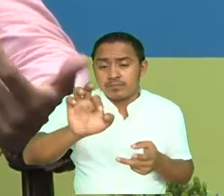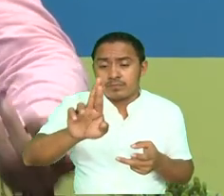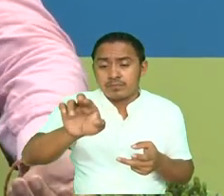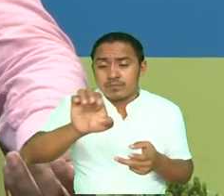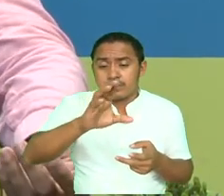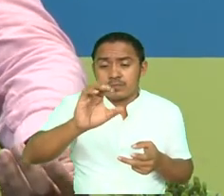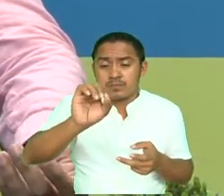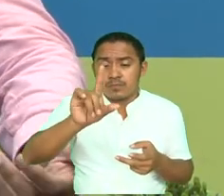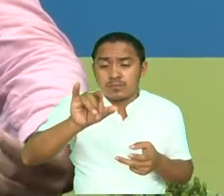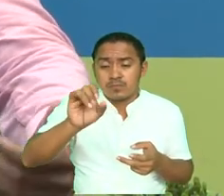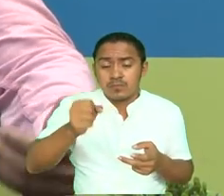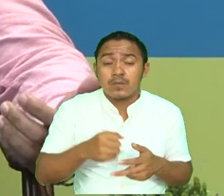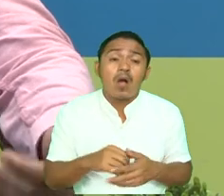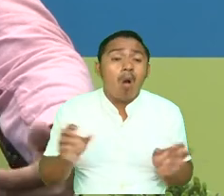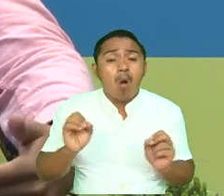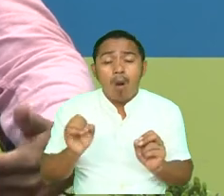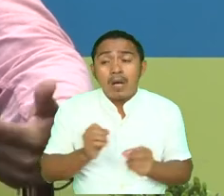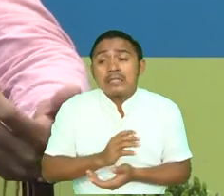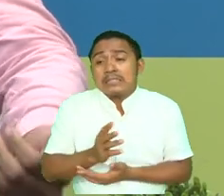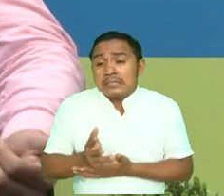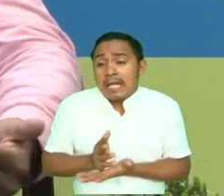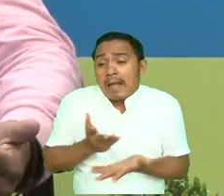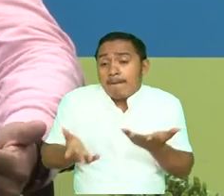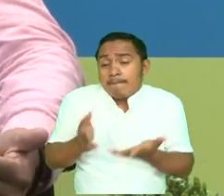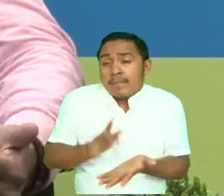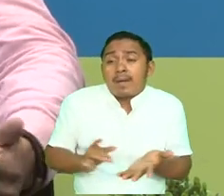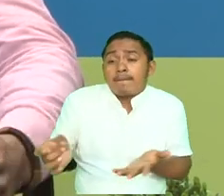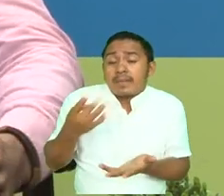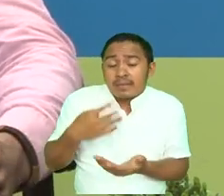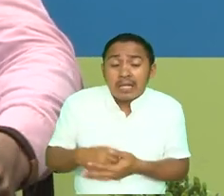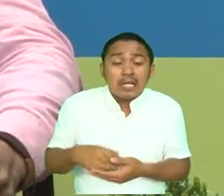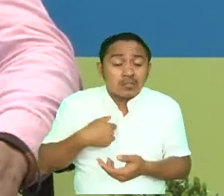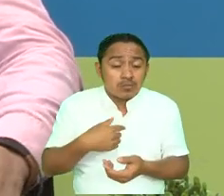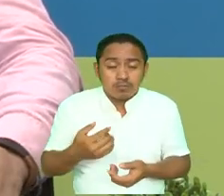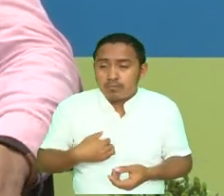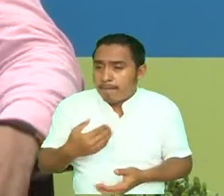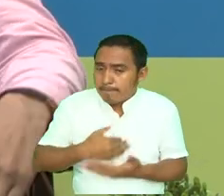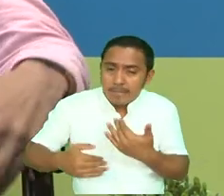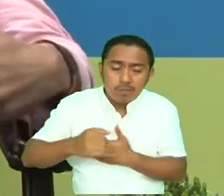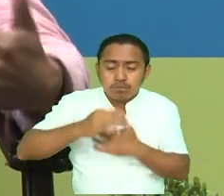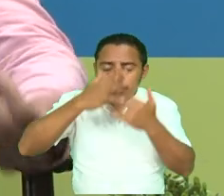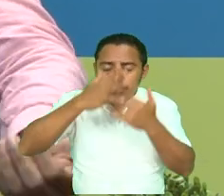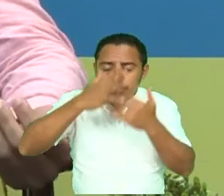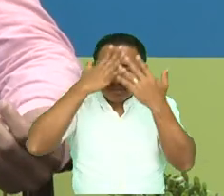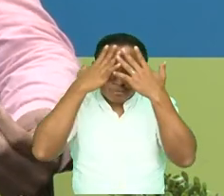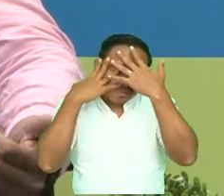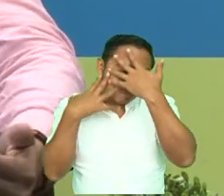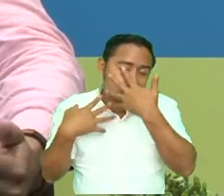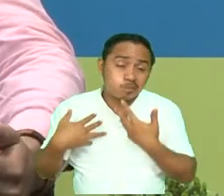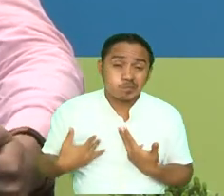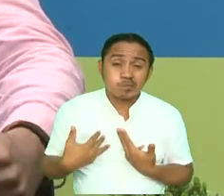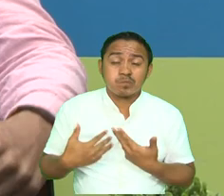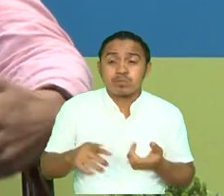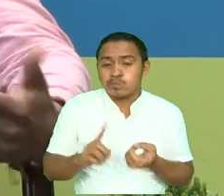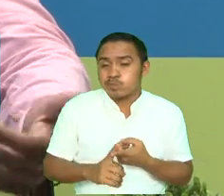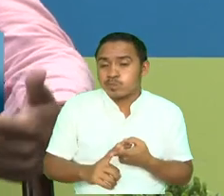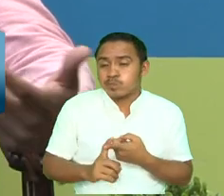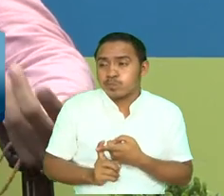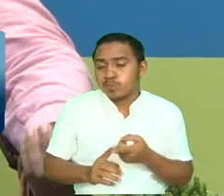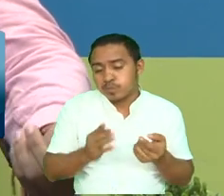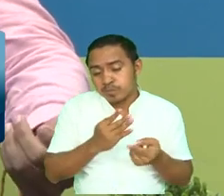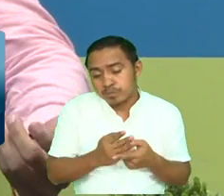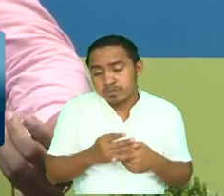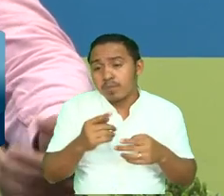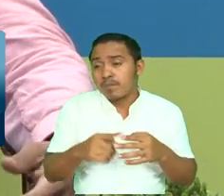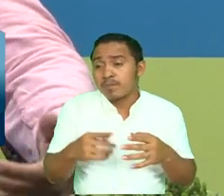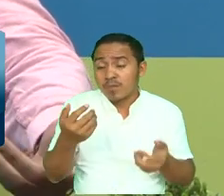ciertas pastillas que aumentan lo que es la sudoración. Ya. Pacientes que incluso toman antidepresivos o incluso antipiréticos para